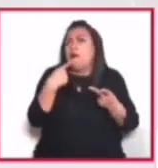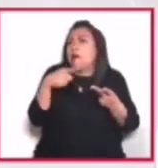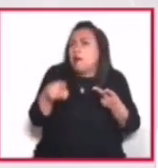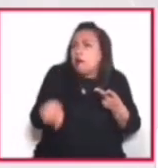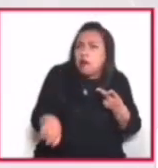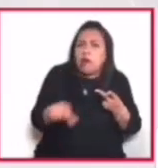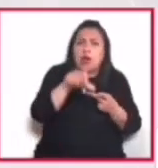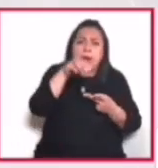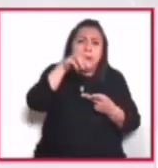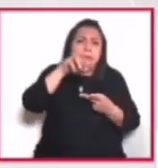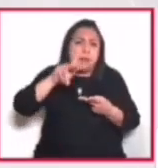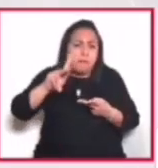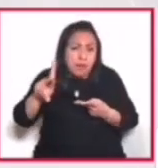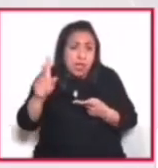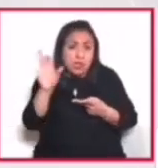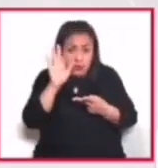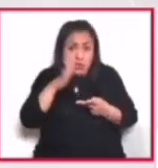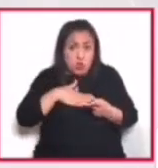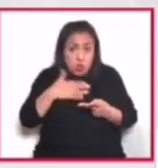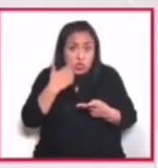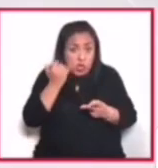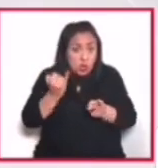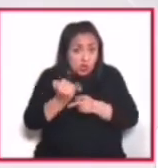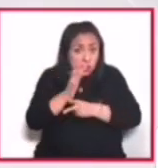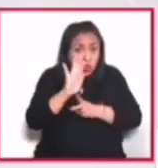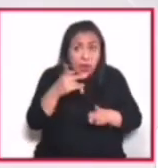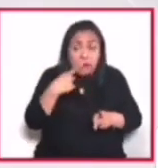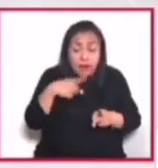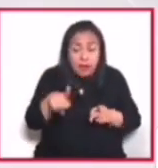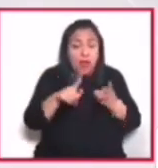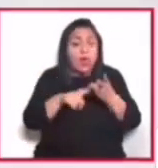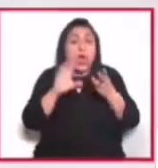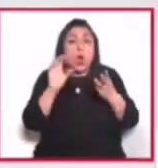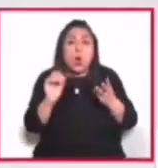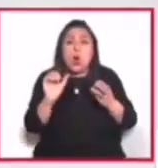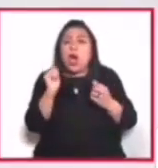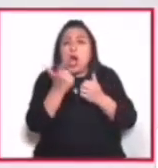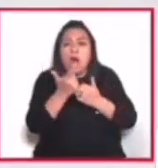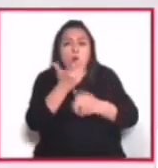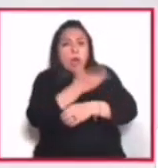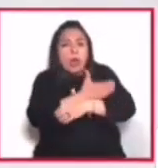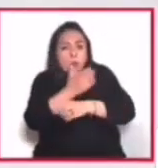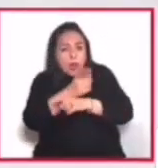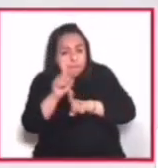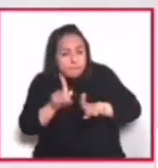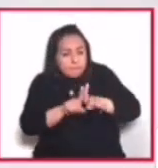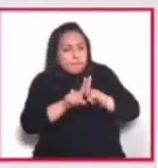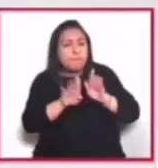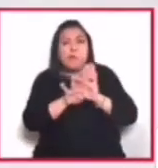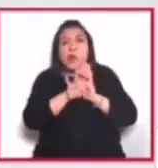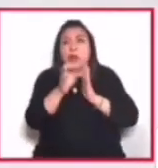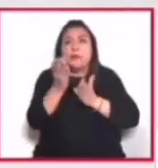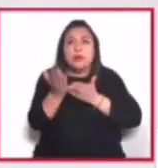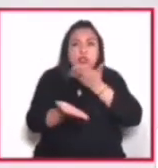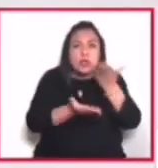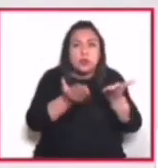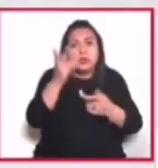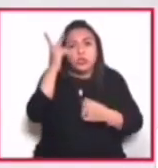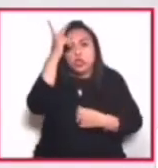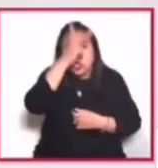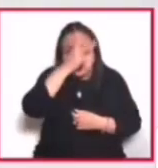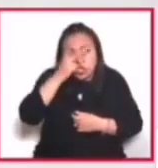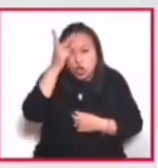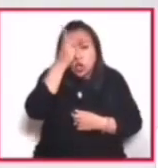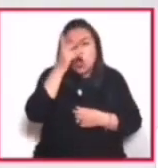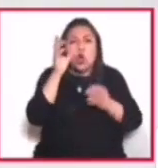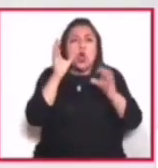ante un ministerio público si es que así lo deseas, o para recibir algún acompañamiento integral como servicios de atención psicológica